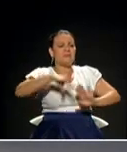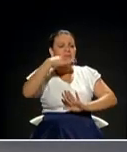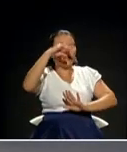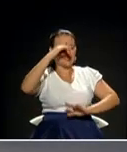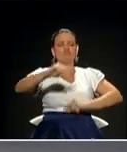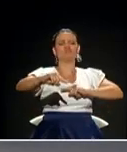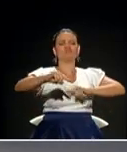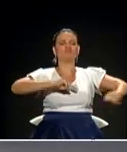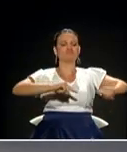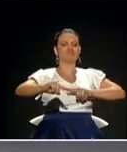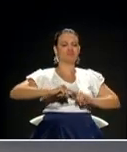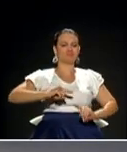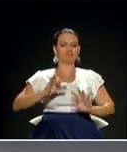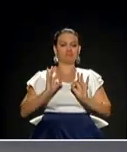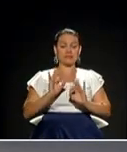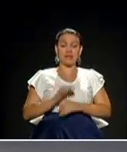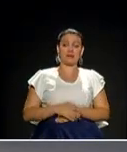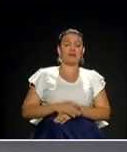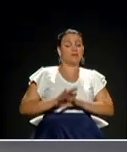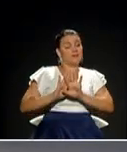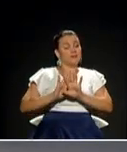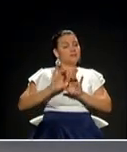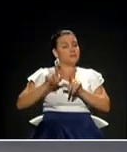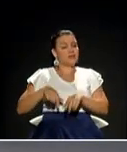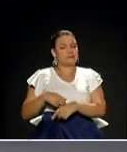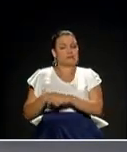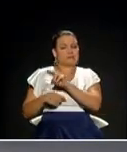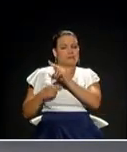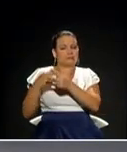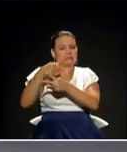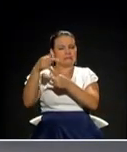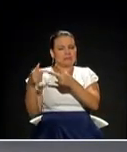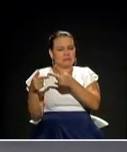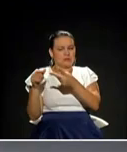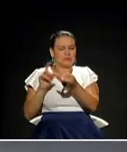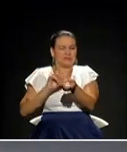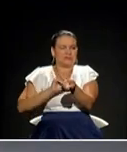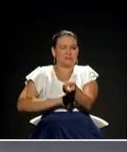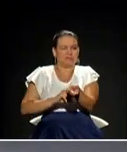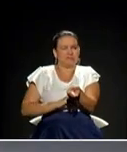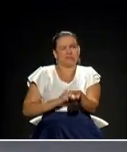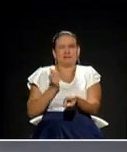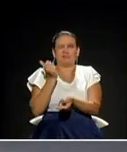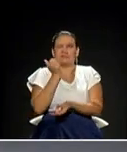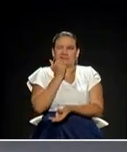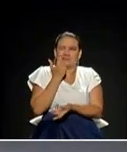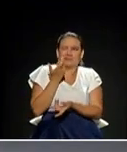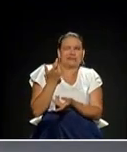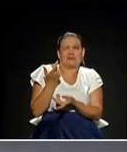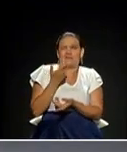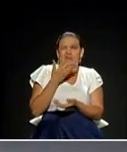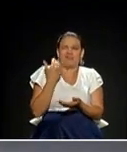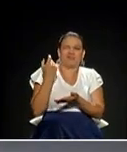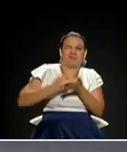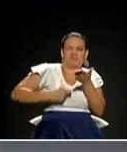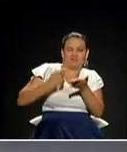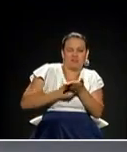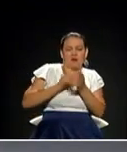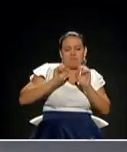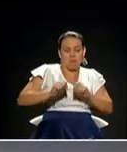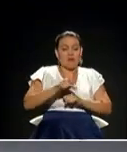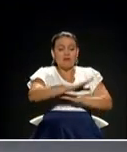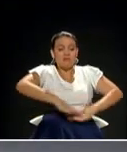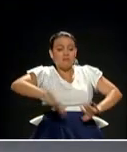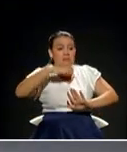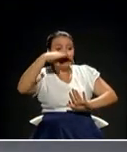también dos aspectos de su personalidad que ustedes cambiarían modificarían para poder gobernar a medellín les damos entonces